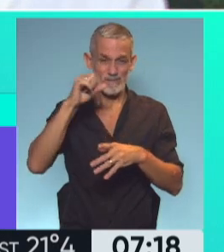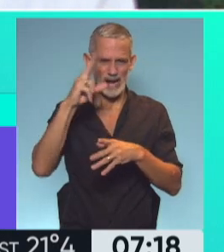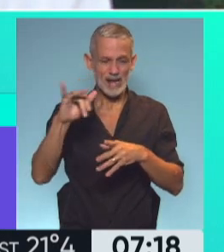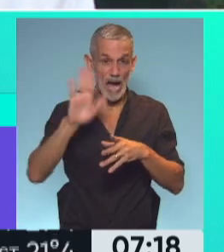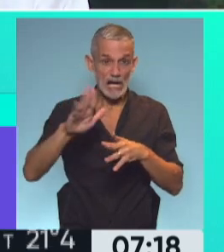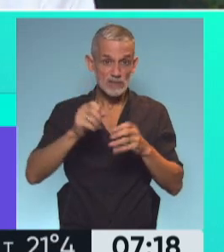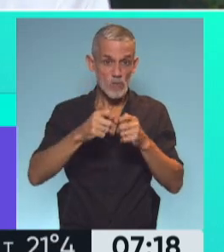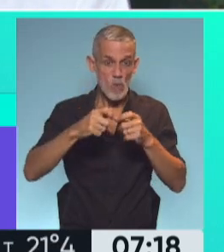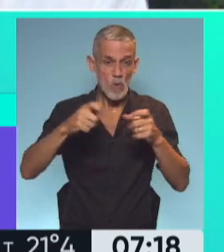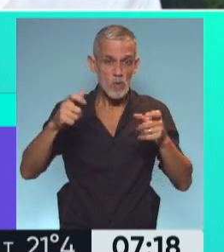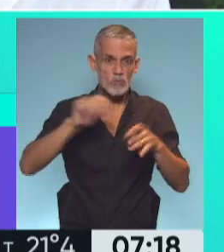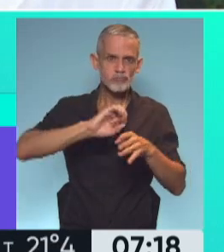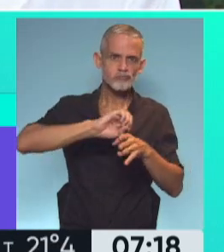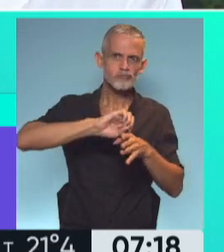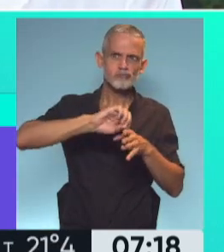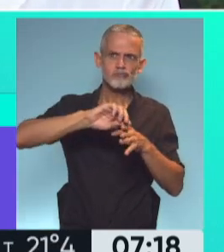de crecimiento de la enfermedad,